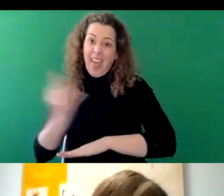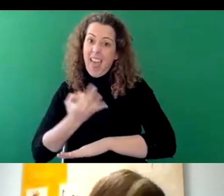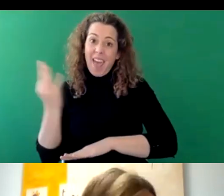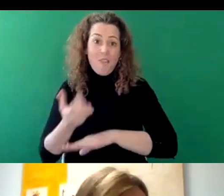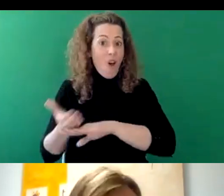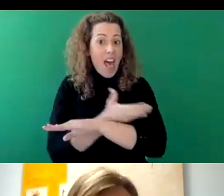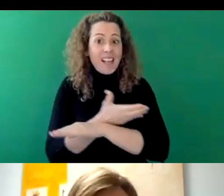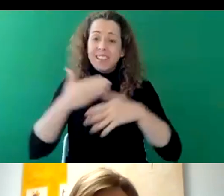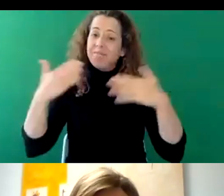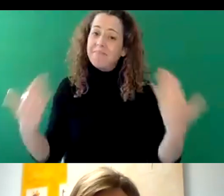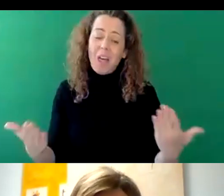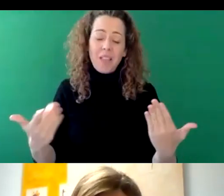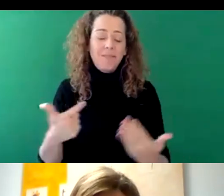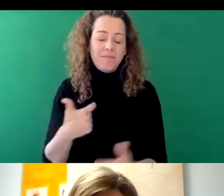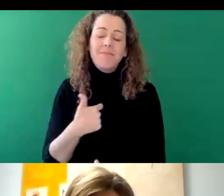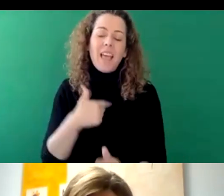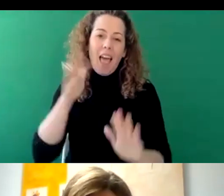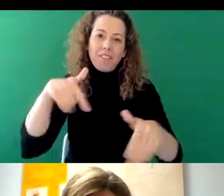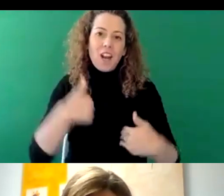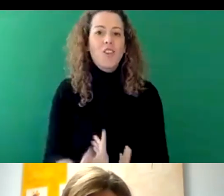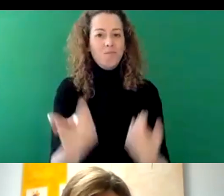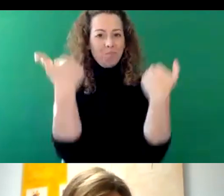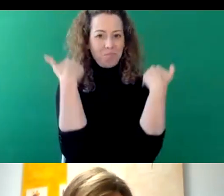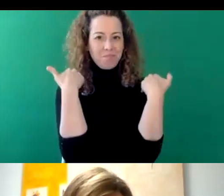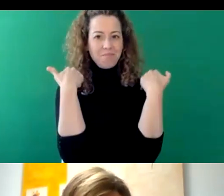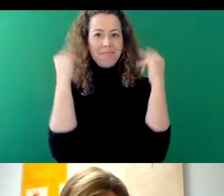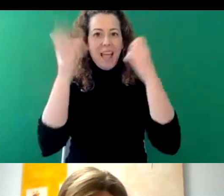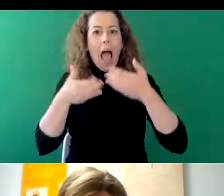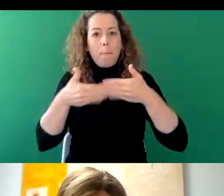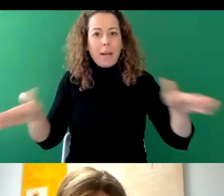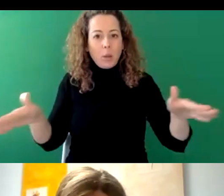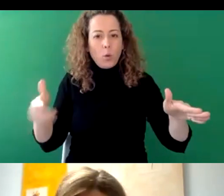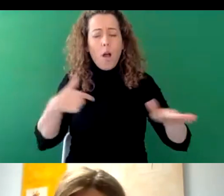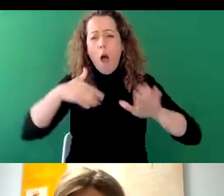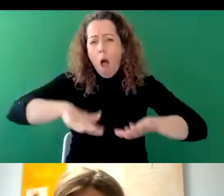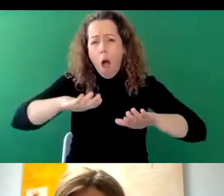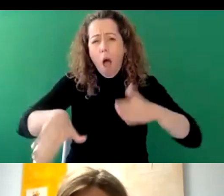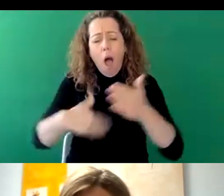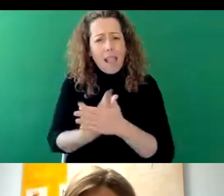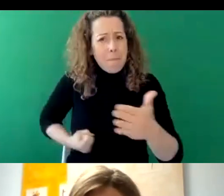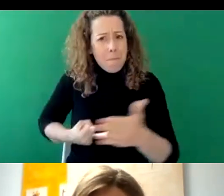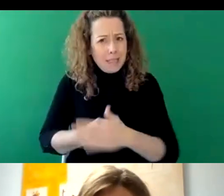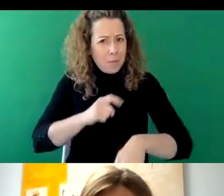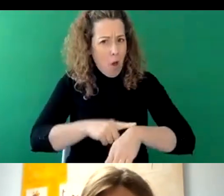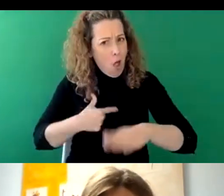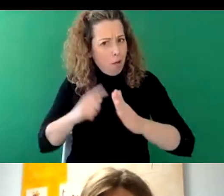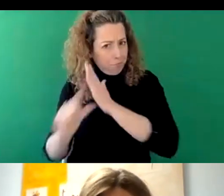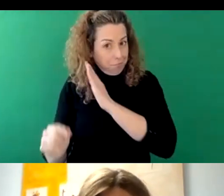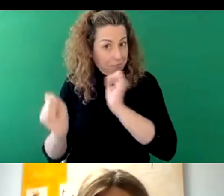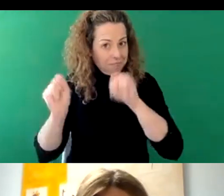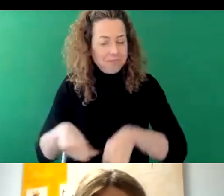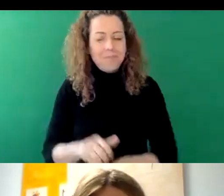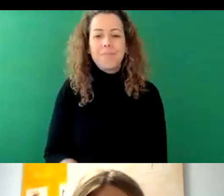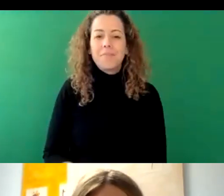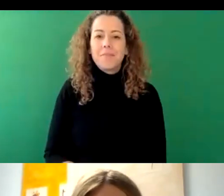jornada, pues me encargo de hacer la apertura y estaré todo el rato que pueda con todos vosotros. Esta jornada